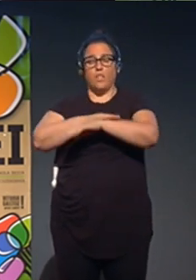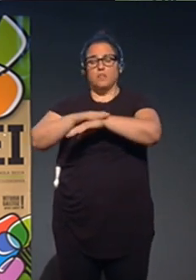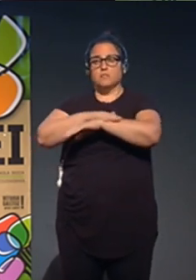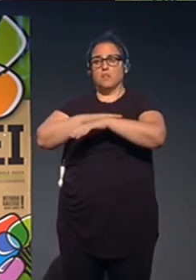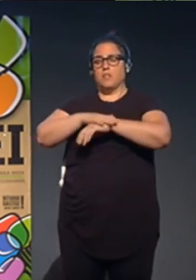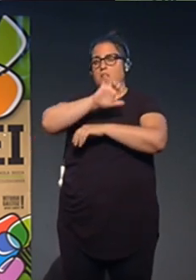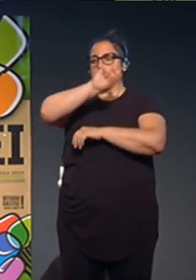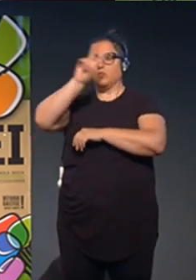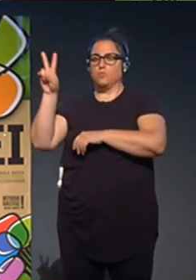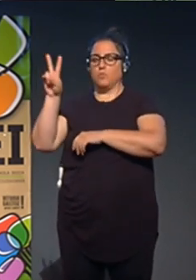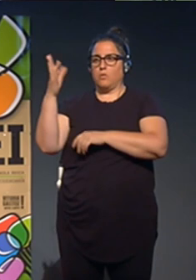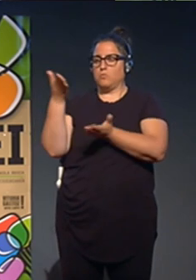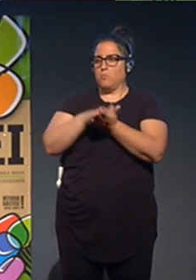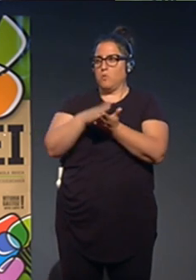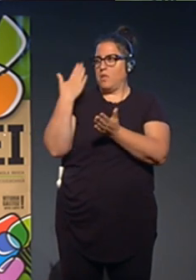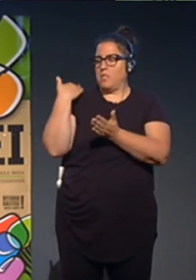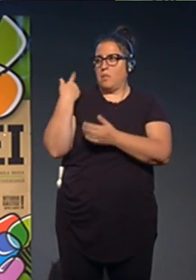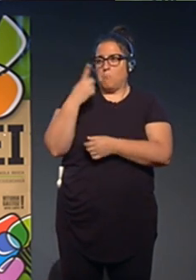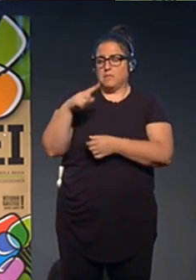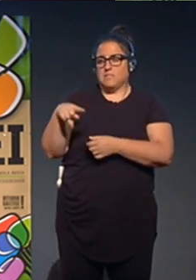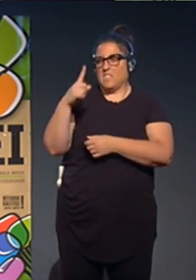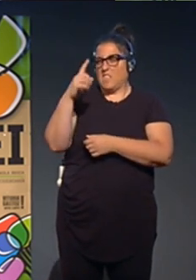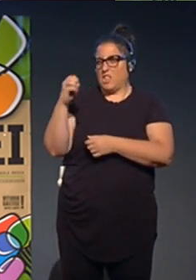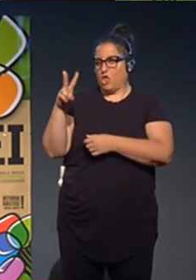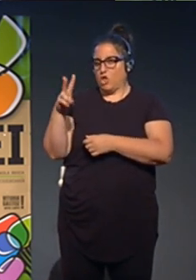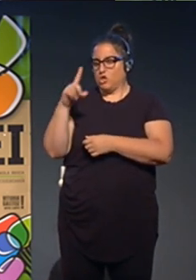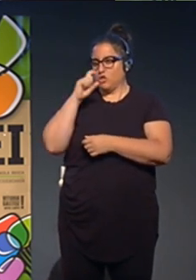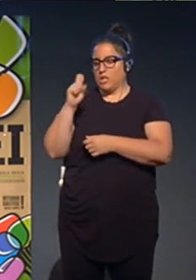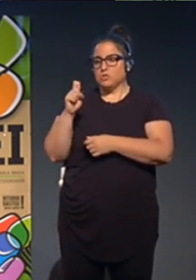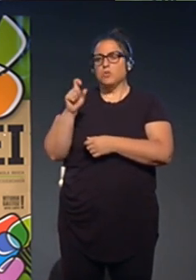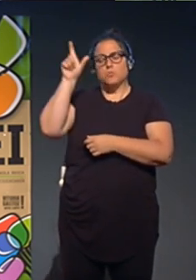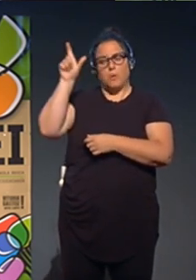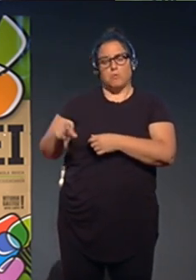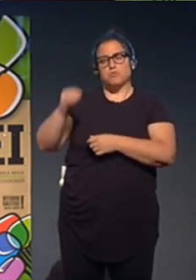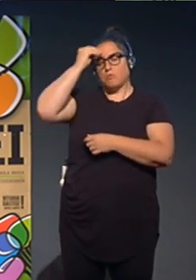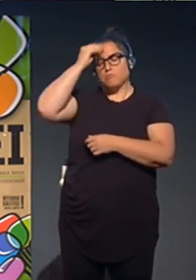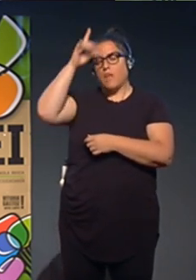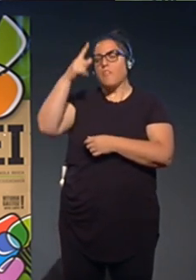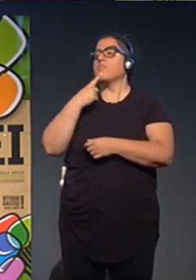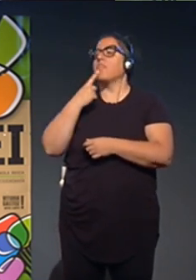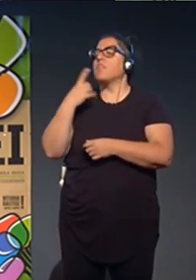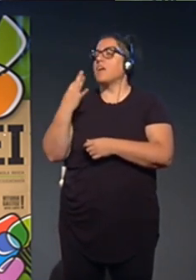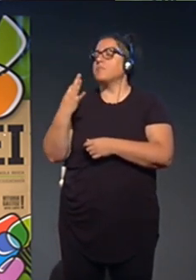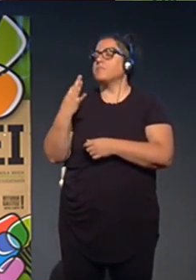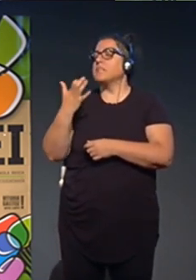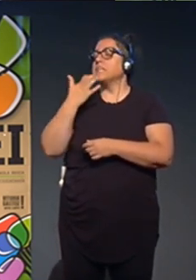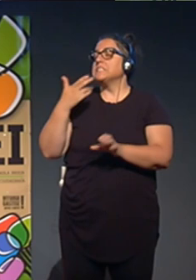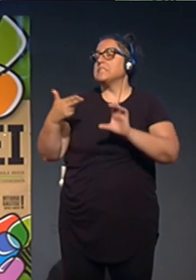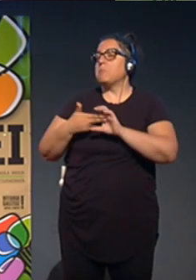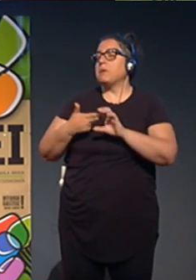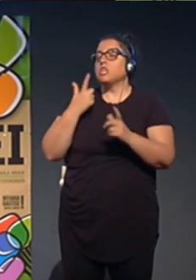hace unos meses con 102 años tipo sumamente inteligente decía quien controla el